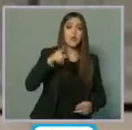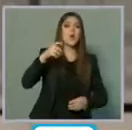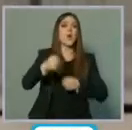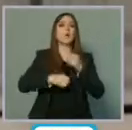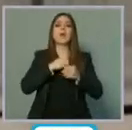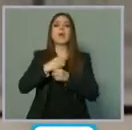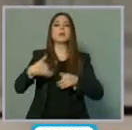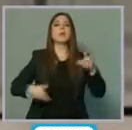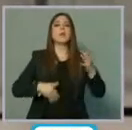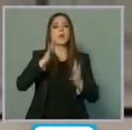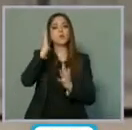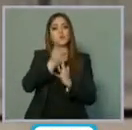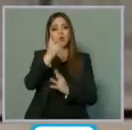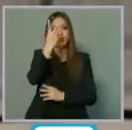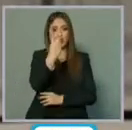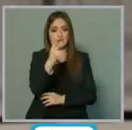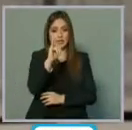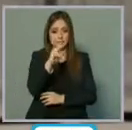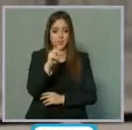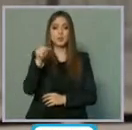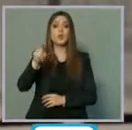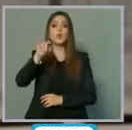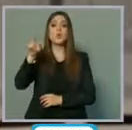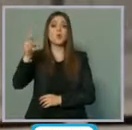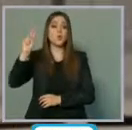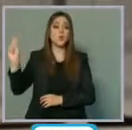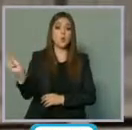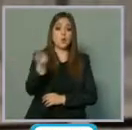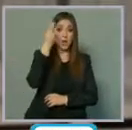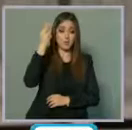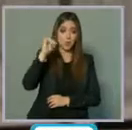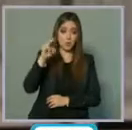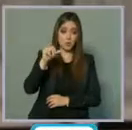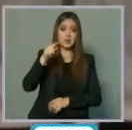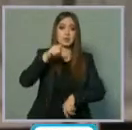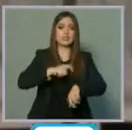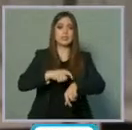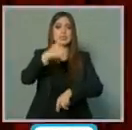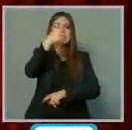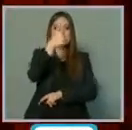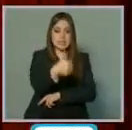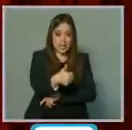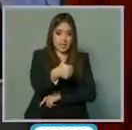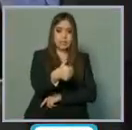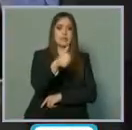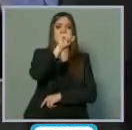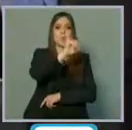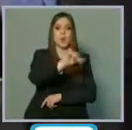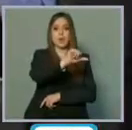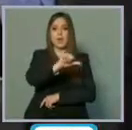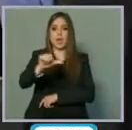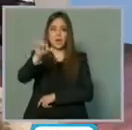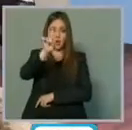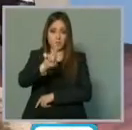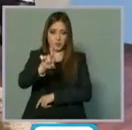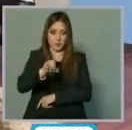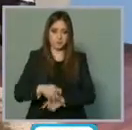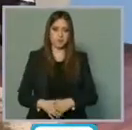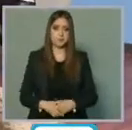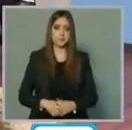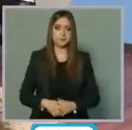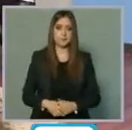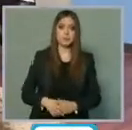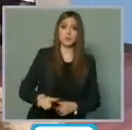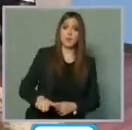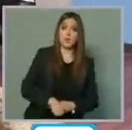en la UNAM, está en el Teatro Juan Ruiz de Alarcón y todas las funciones son a las 6 de jueves a domingo. Oye, Alegría, ¿nos tienes otra con unos